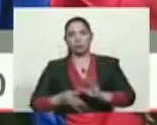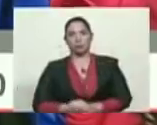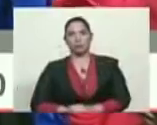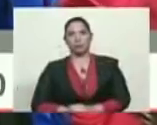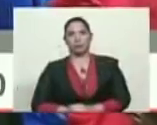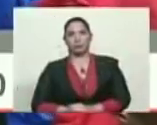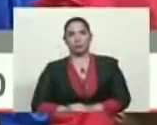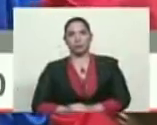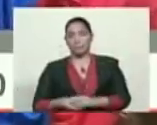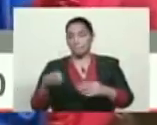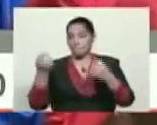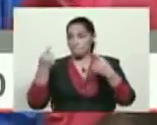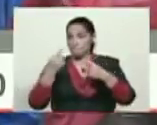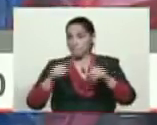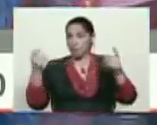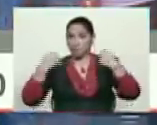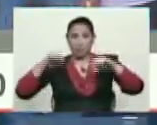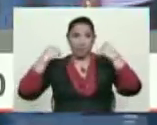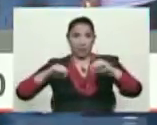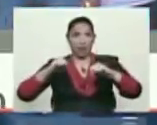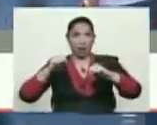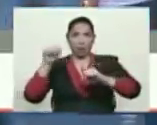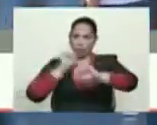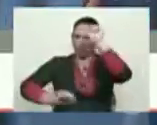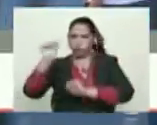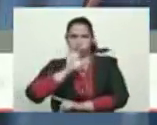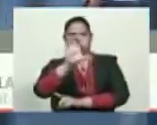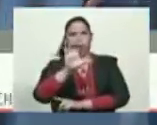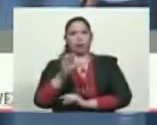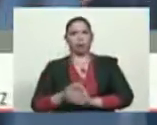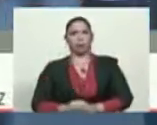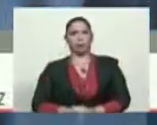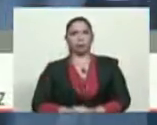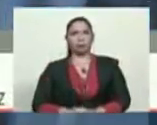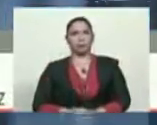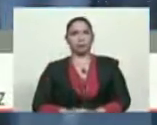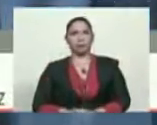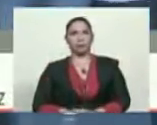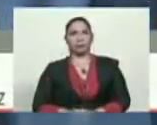pero preparados para defender la patria donde tengamos que defenderla.